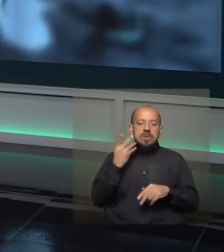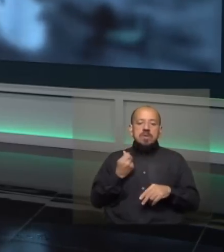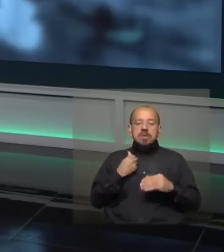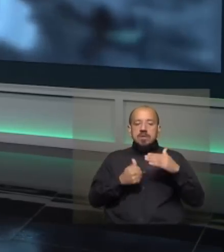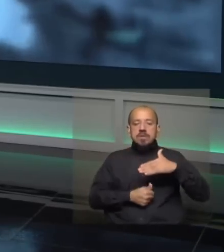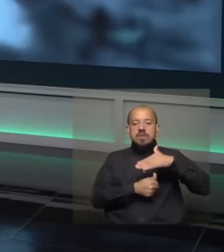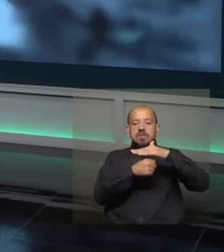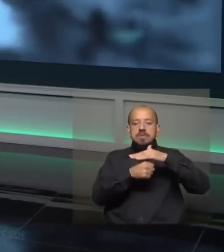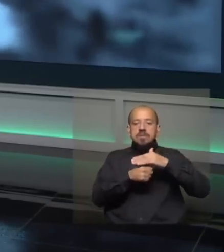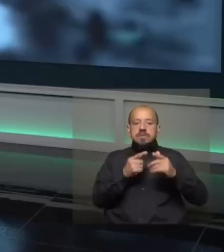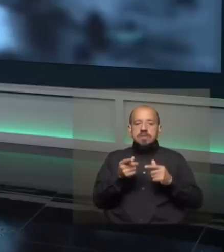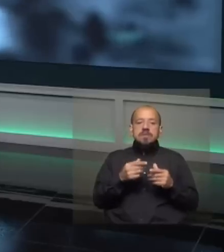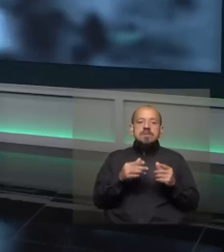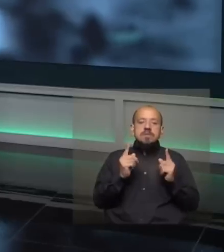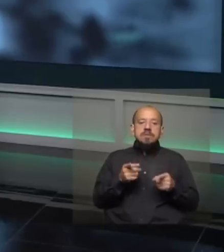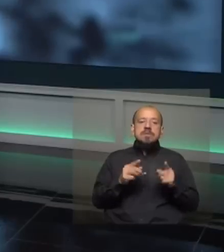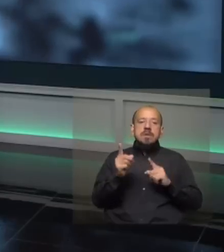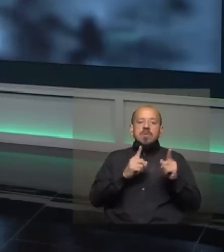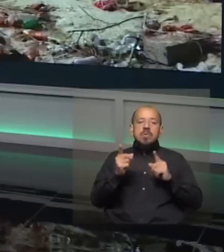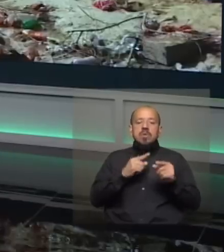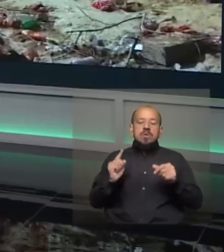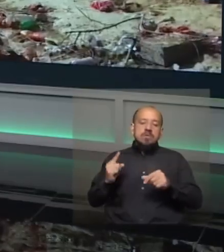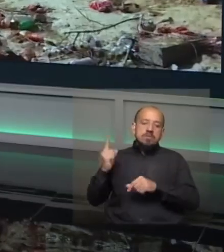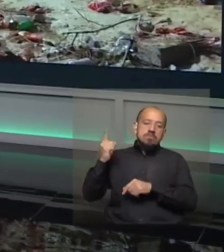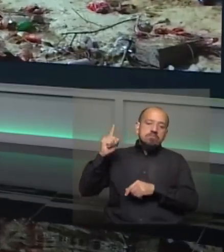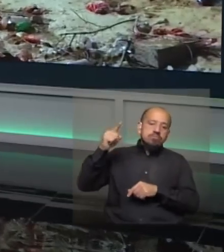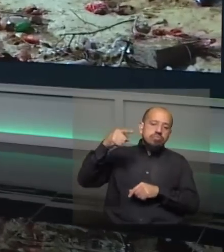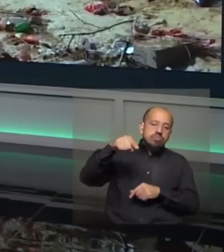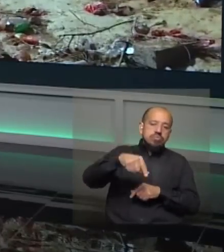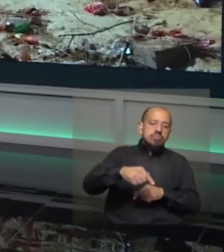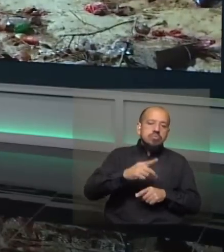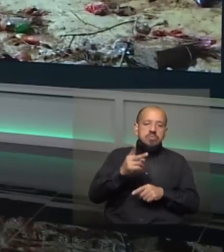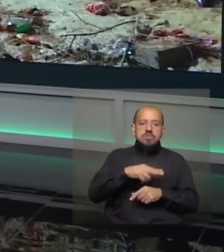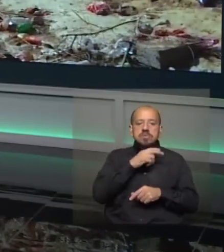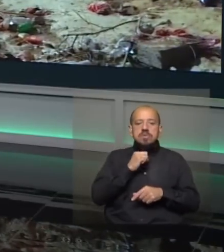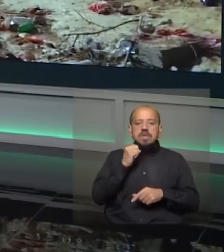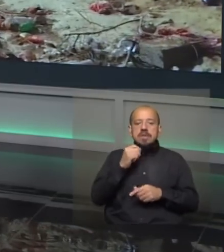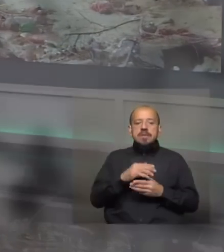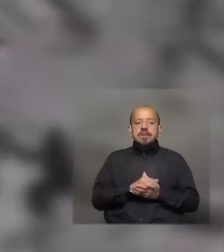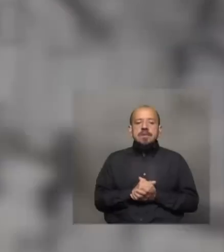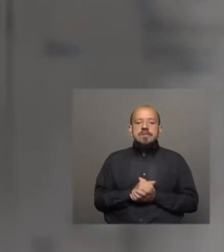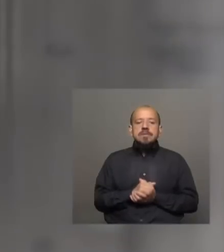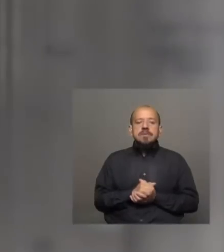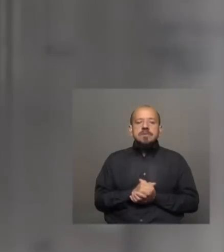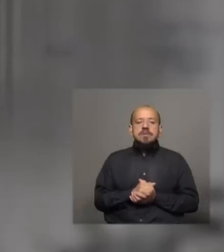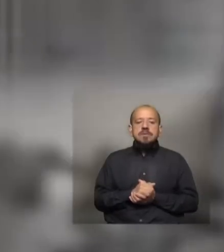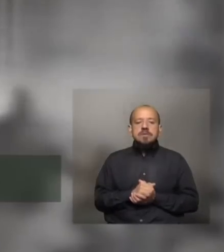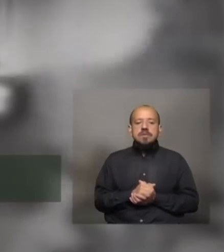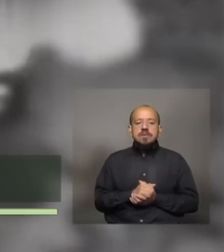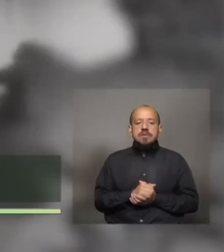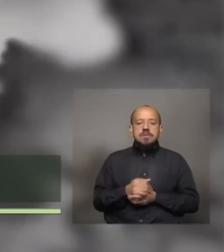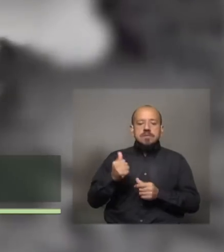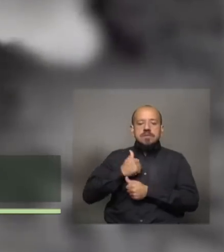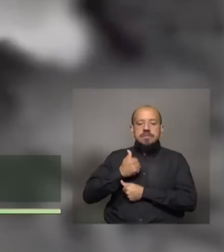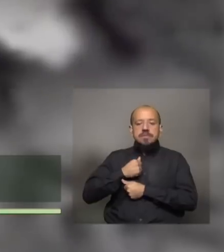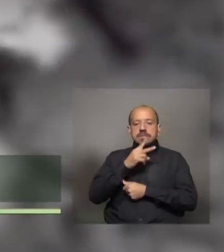líderes también de la yihad islámica mientras que algunos cohetes cayeron por primera vez en las cercanías de Jerusalén el